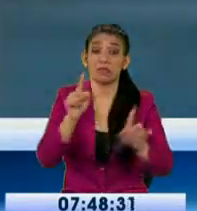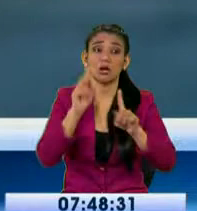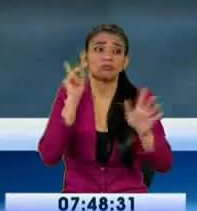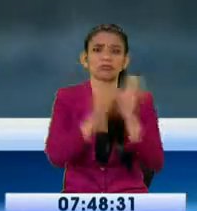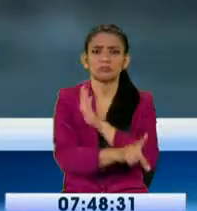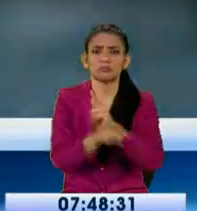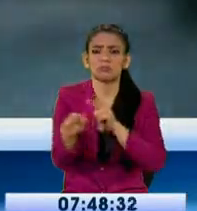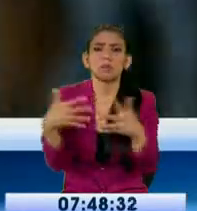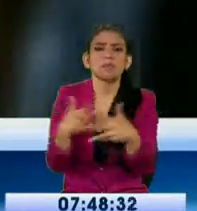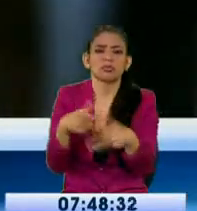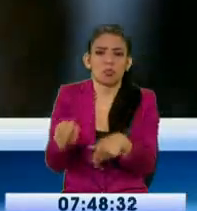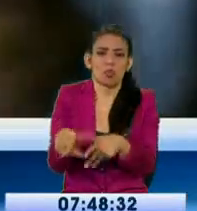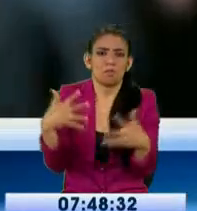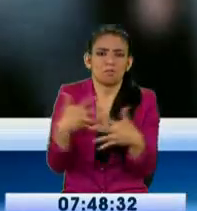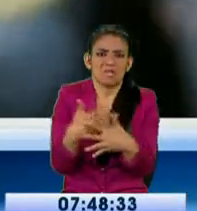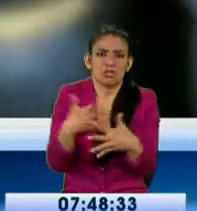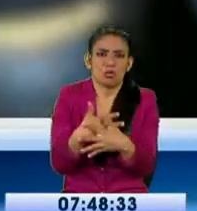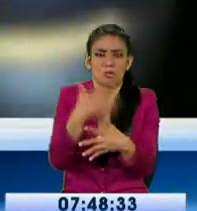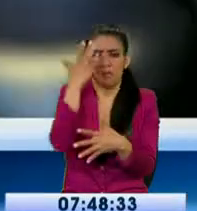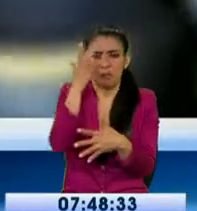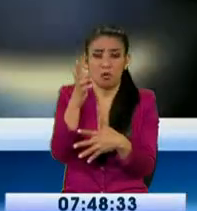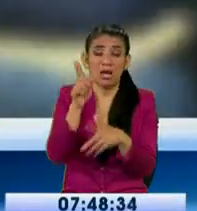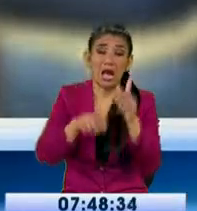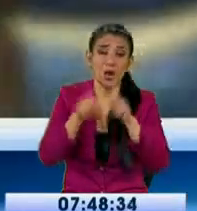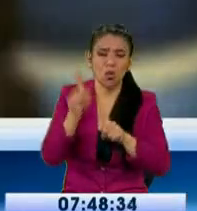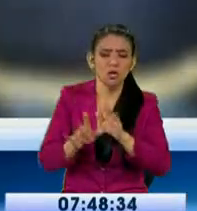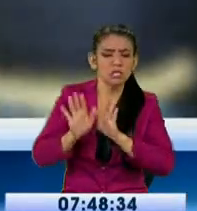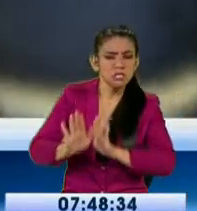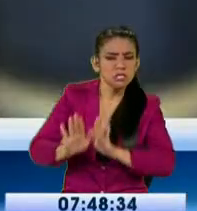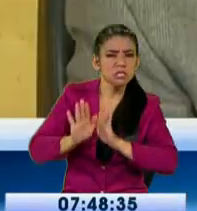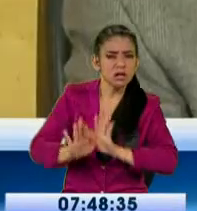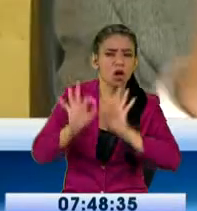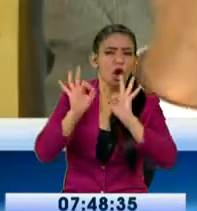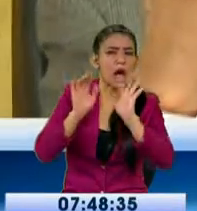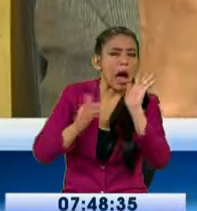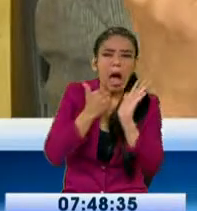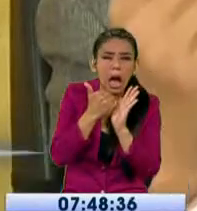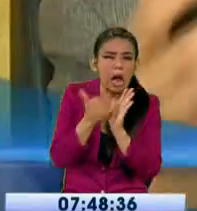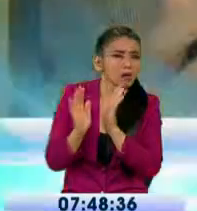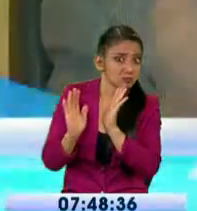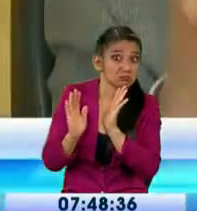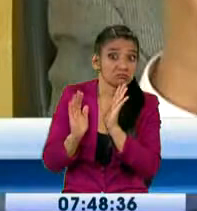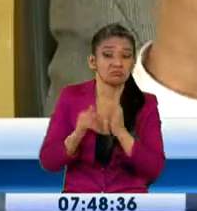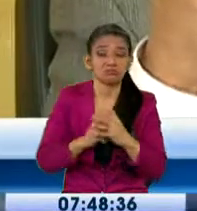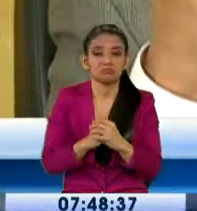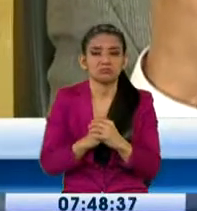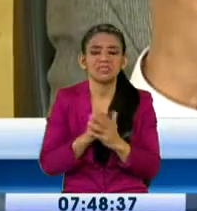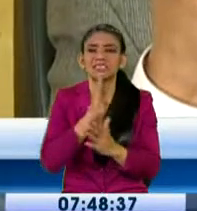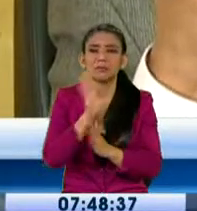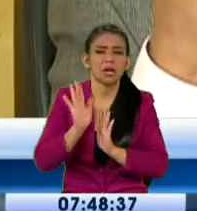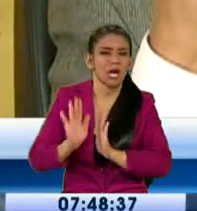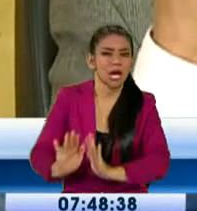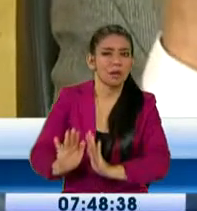temor de las víctimas, quienes son sometidas con chantajes y manipulación. La amenaza.